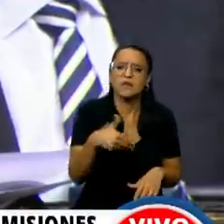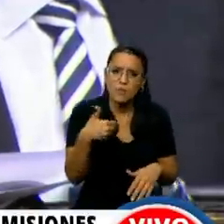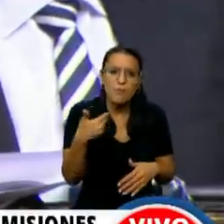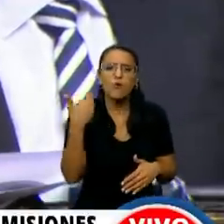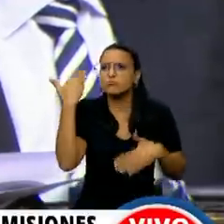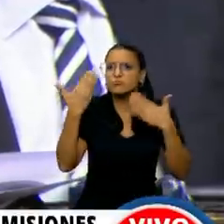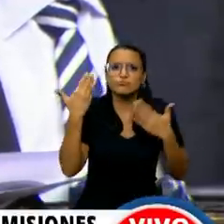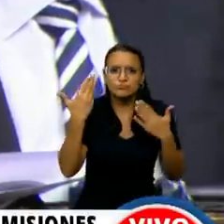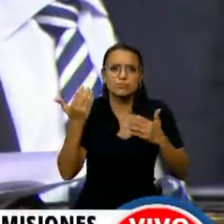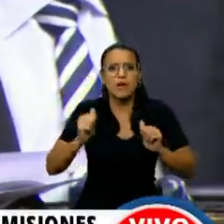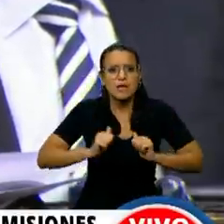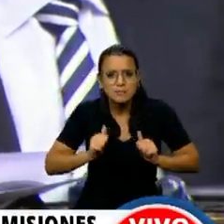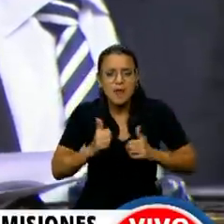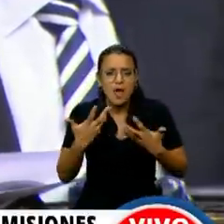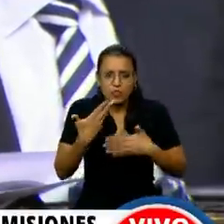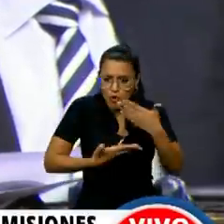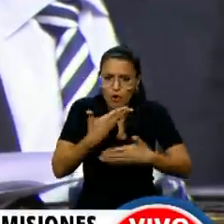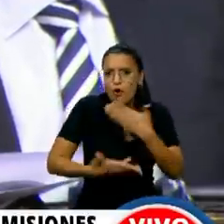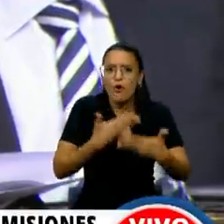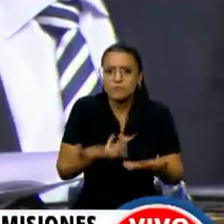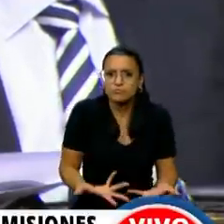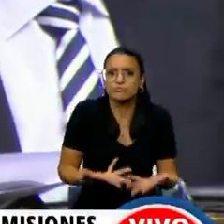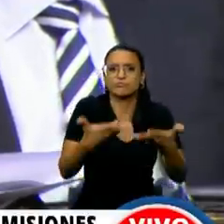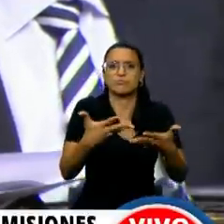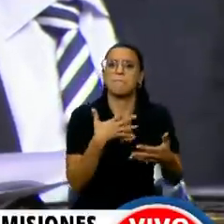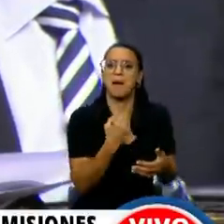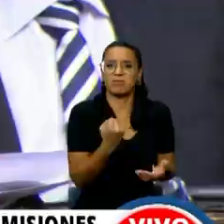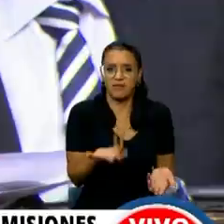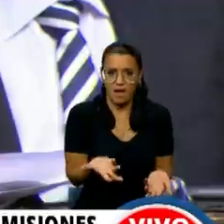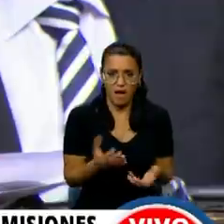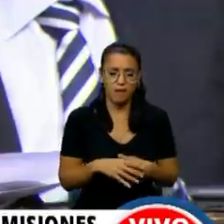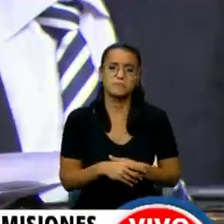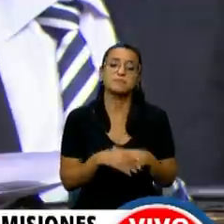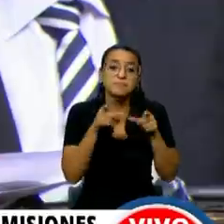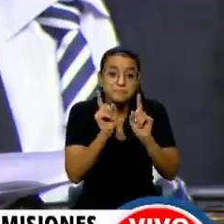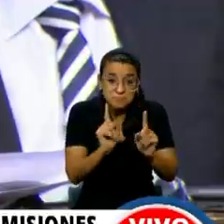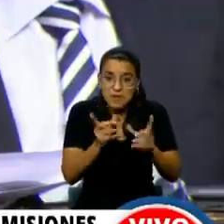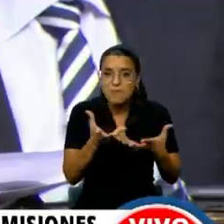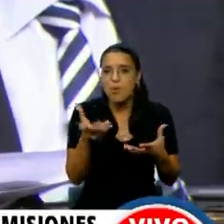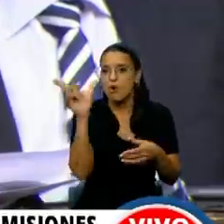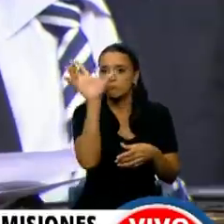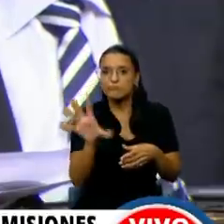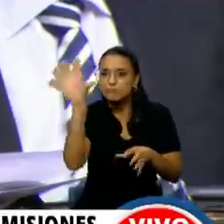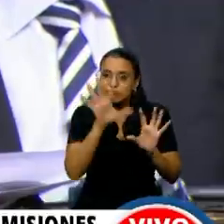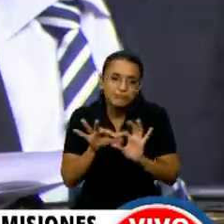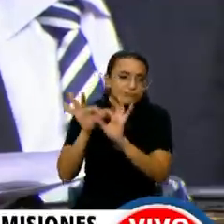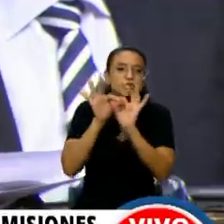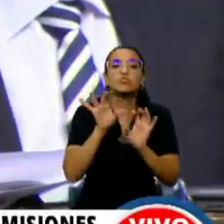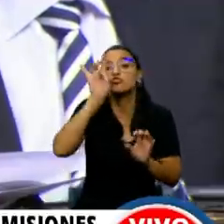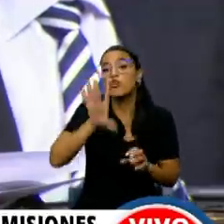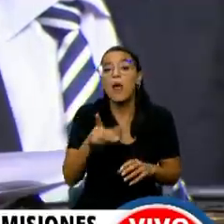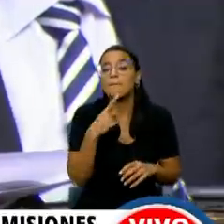expectativas de seguir construyendo la patria grande y desde esa patria grande donde solamente